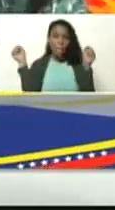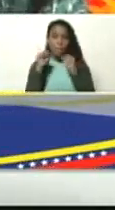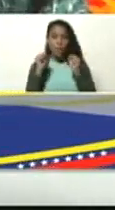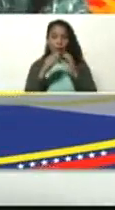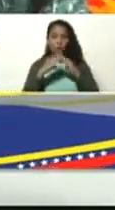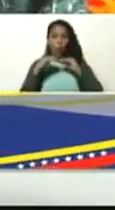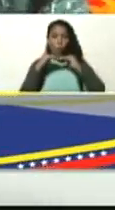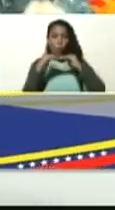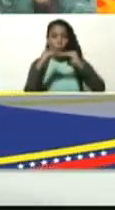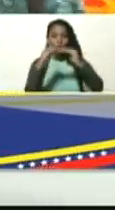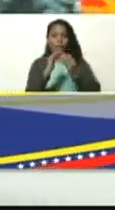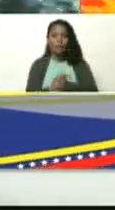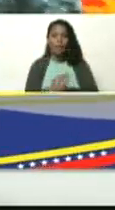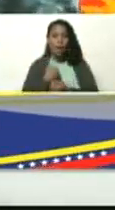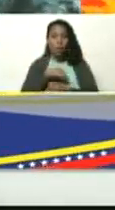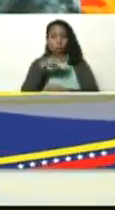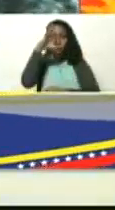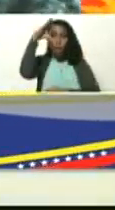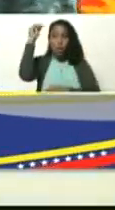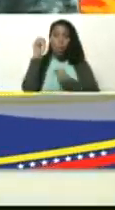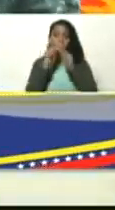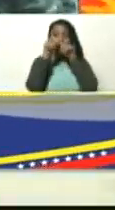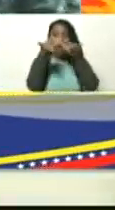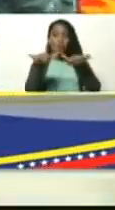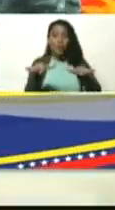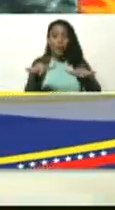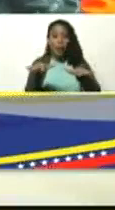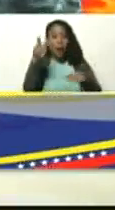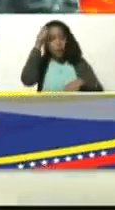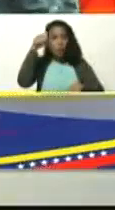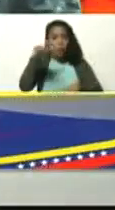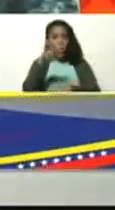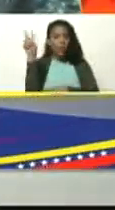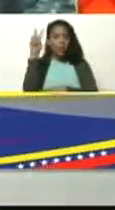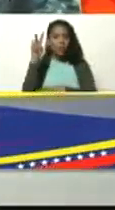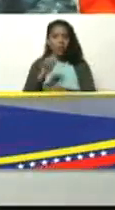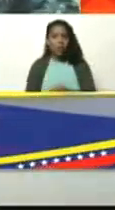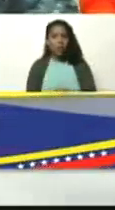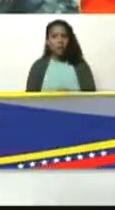Andes, y que nuestro Dios bendiga al pueblo de Venezuela.